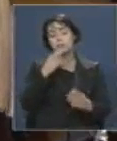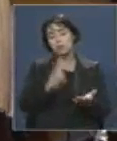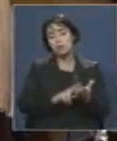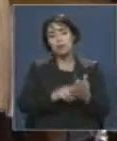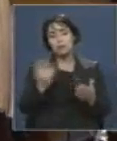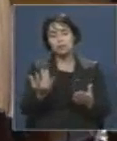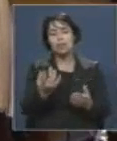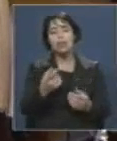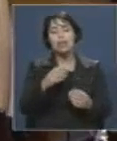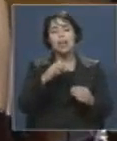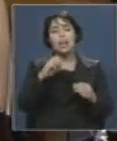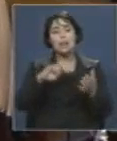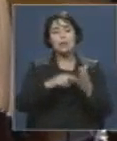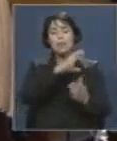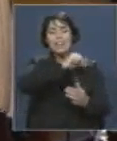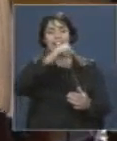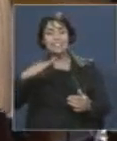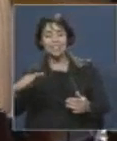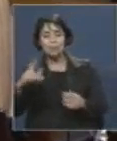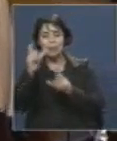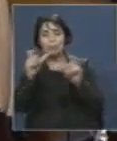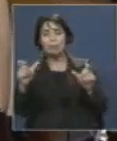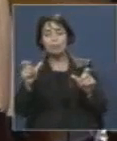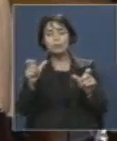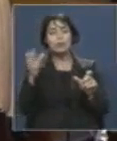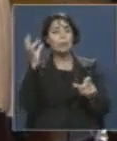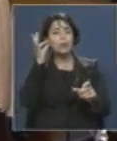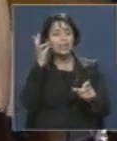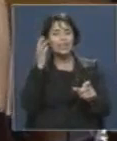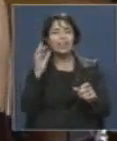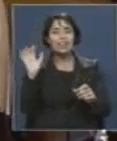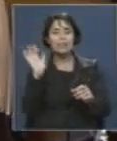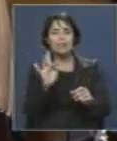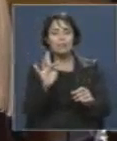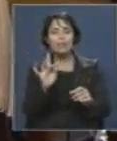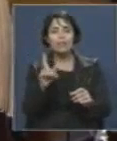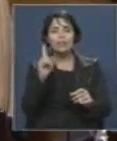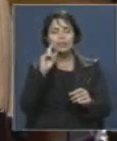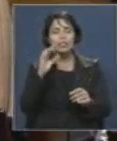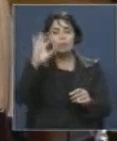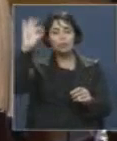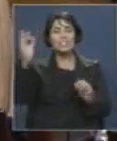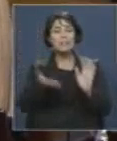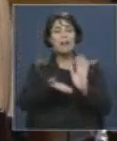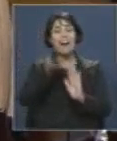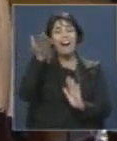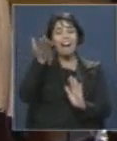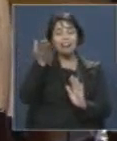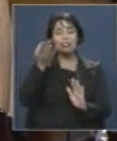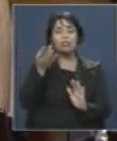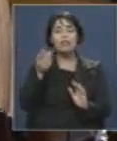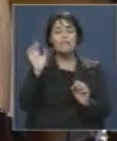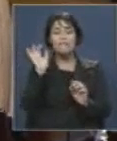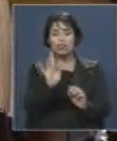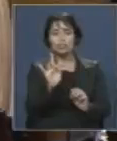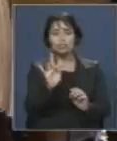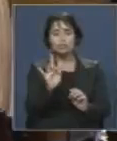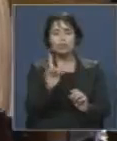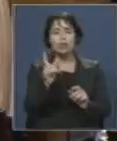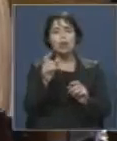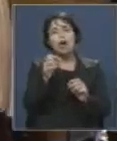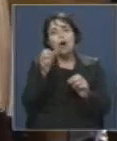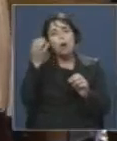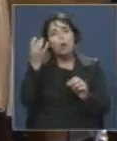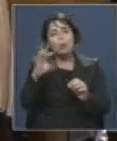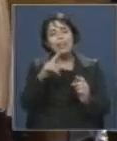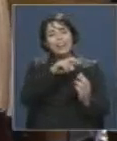que tienen nuestras mujeres violentadas sexualmente, Osorno tiene los más altos índices de abuso sexual, la única alternativa para estas mujeres